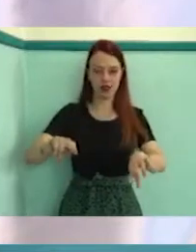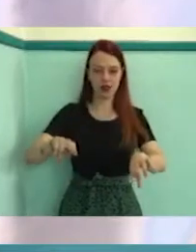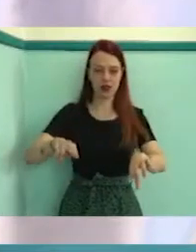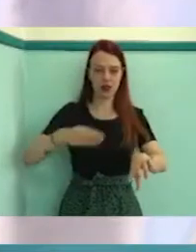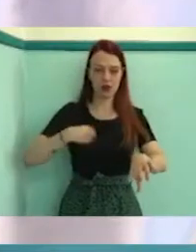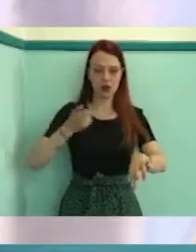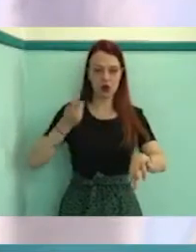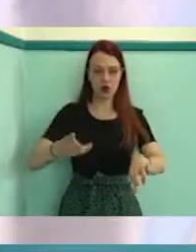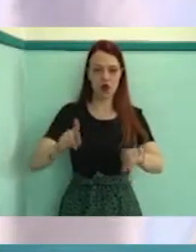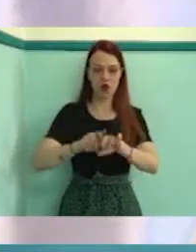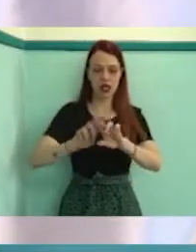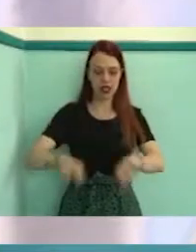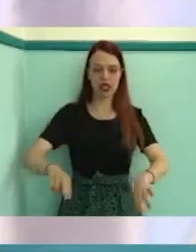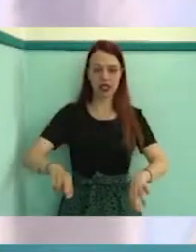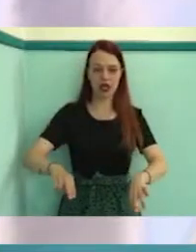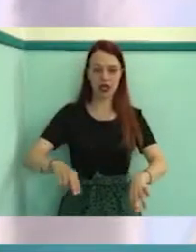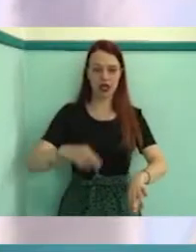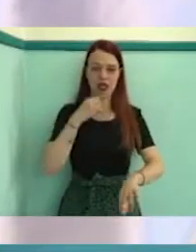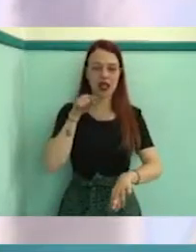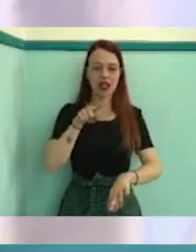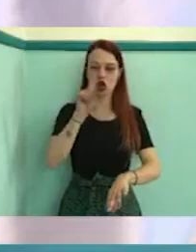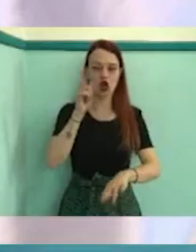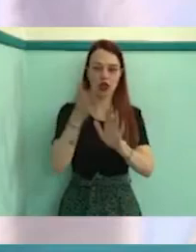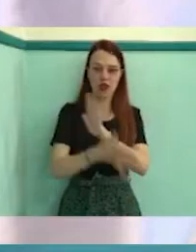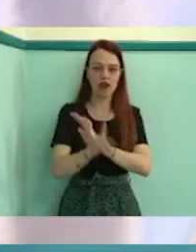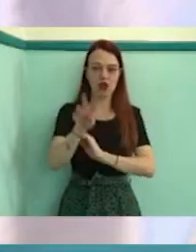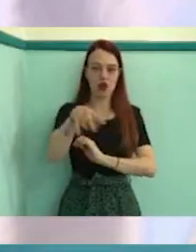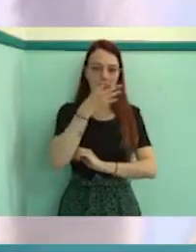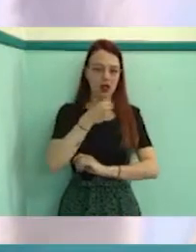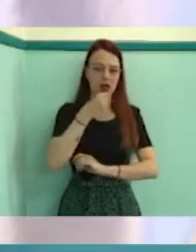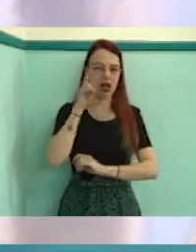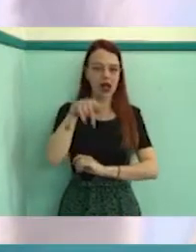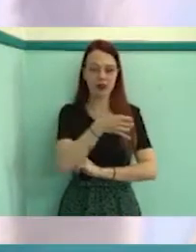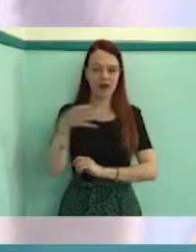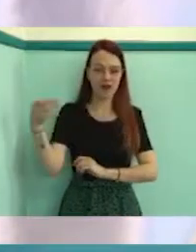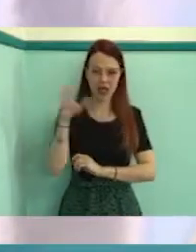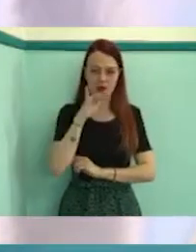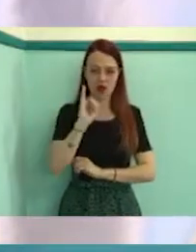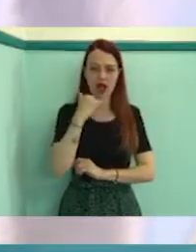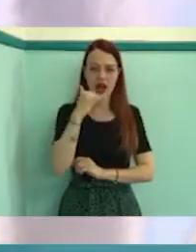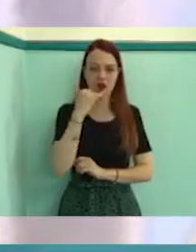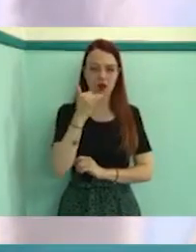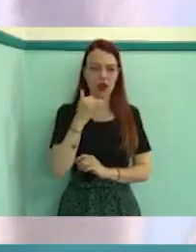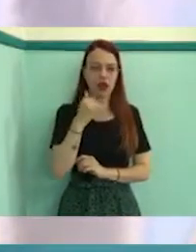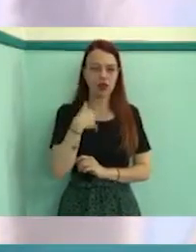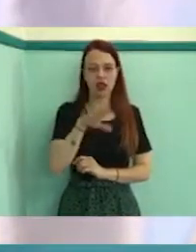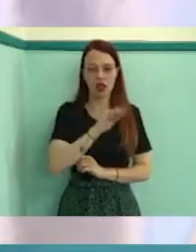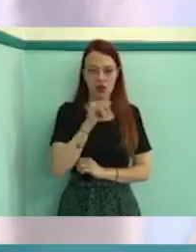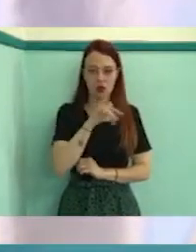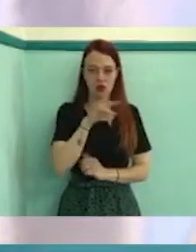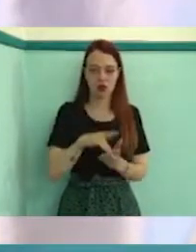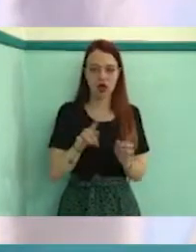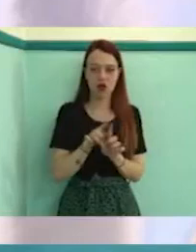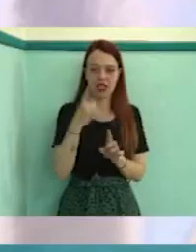pone el número y a lo mejor pues ponen esto no te Define o eres preciosa o eres perfecta porque hay cierta tendencia como que yo entiendo no a mí me pasaba con las